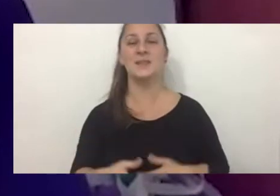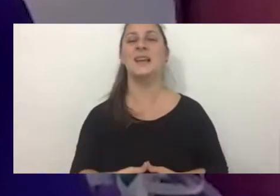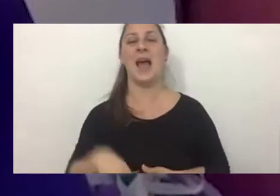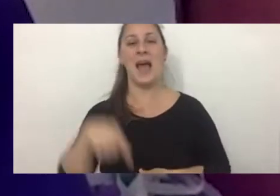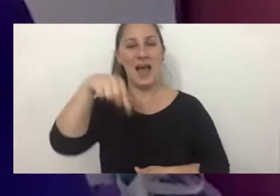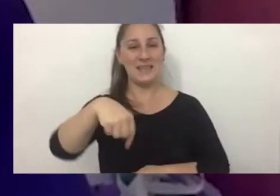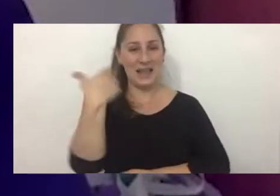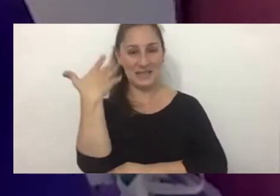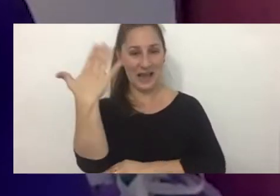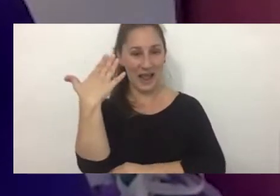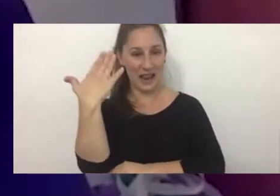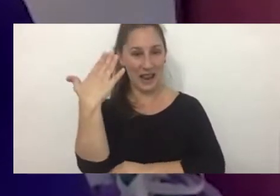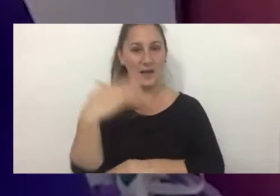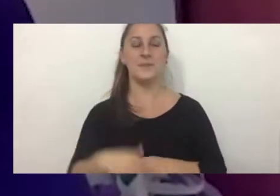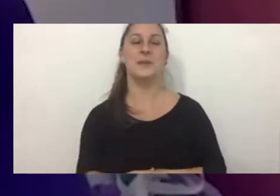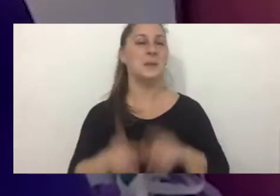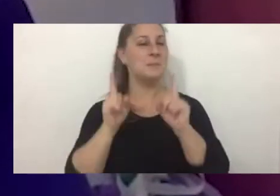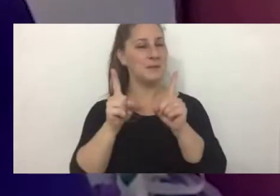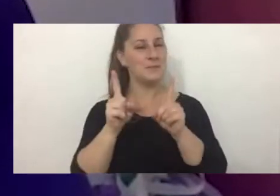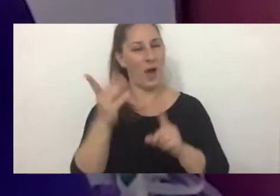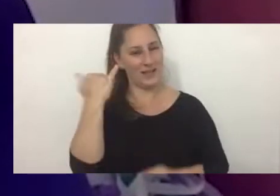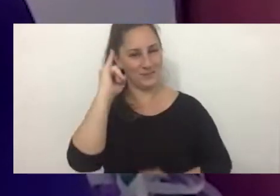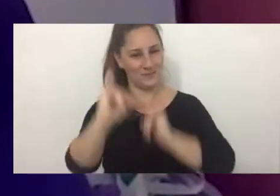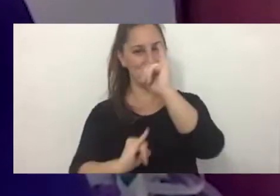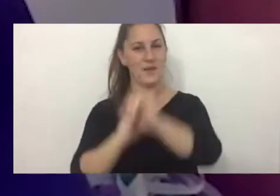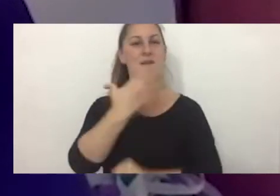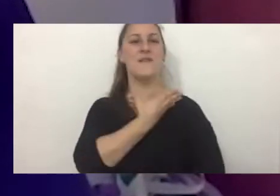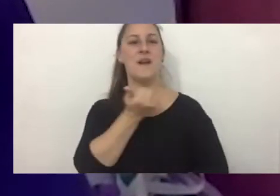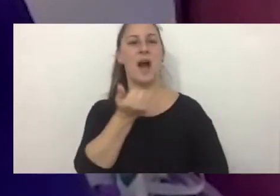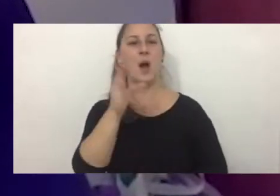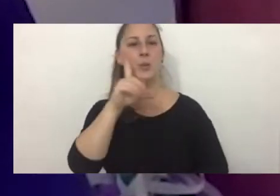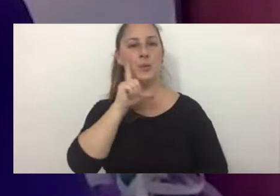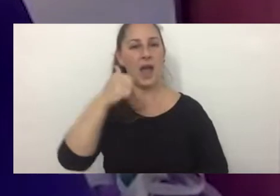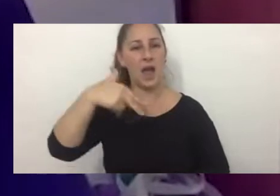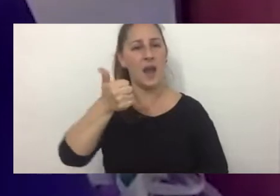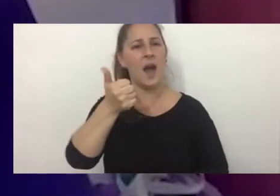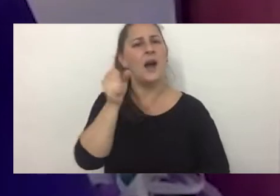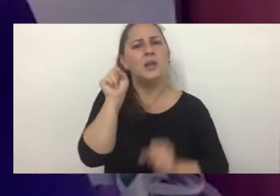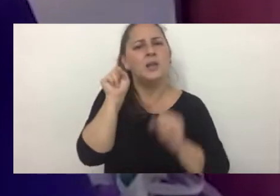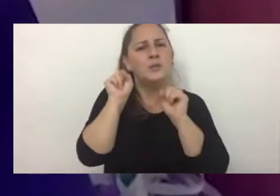wow, pues una pelea de imágenes. ¿Y Woody?